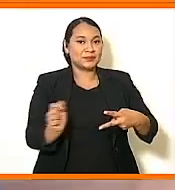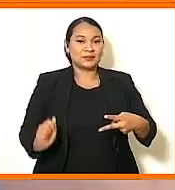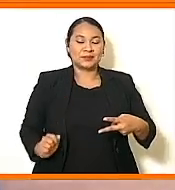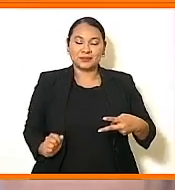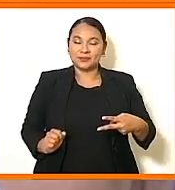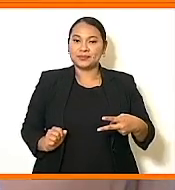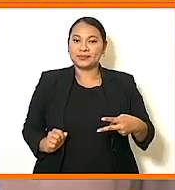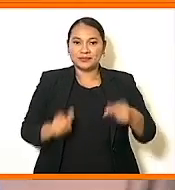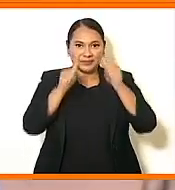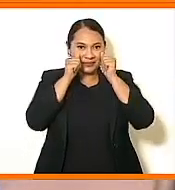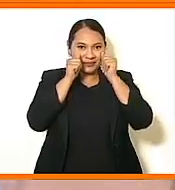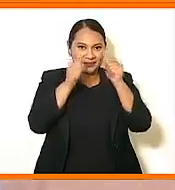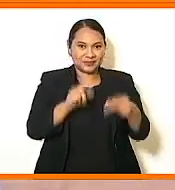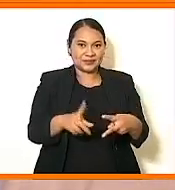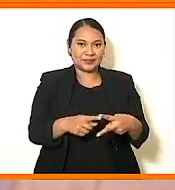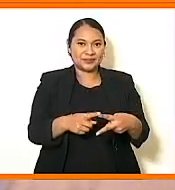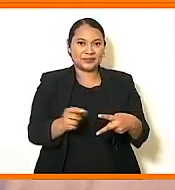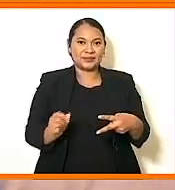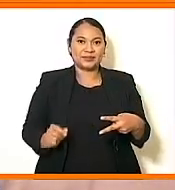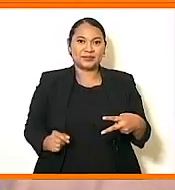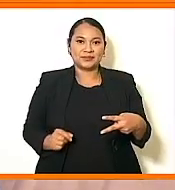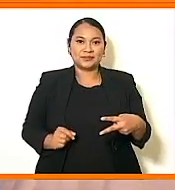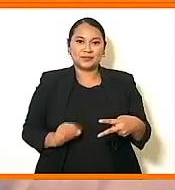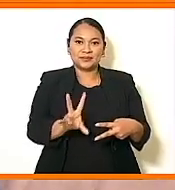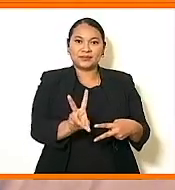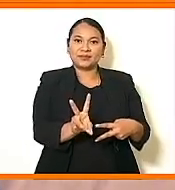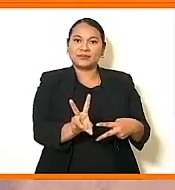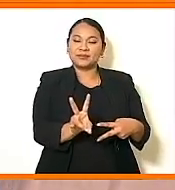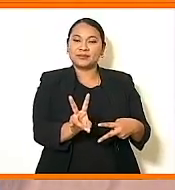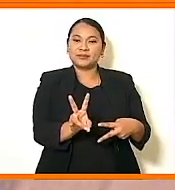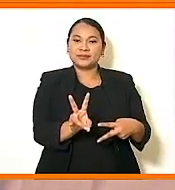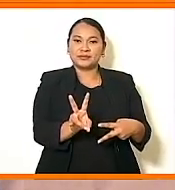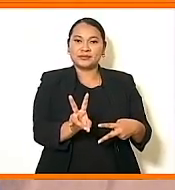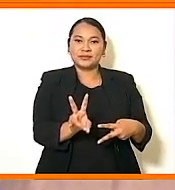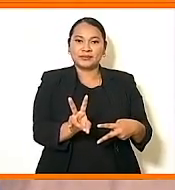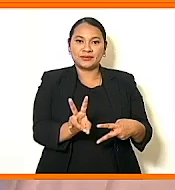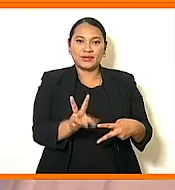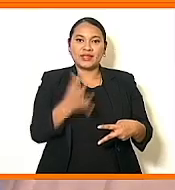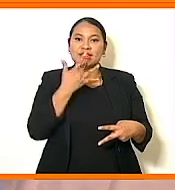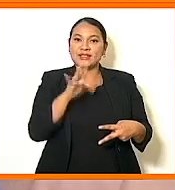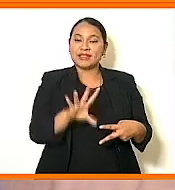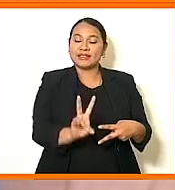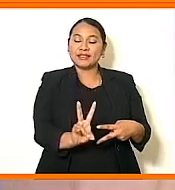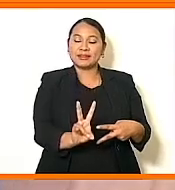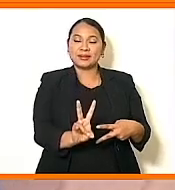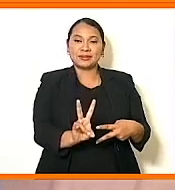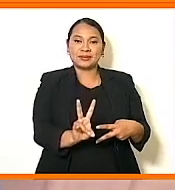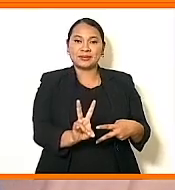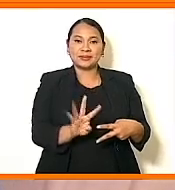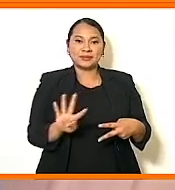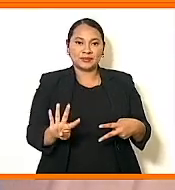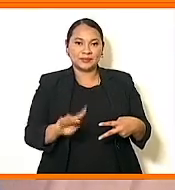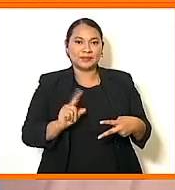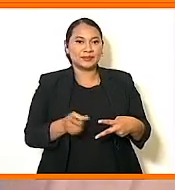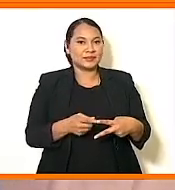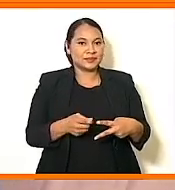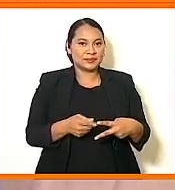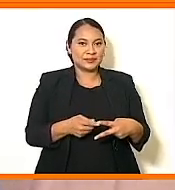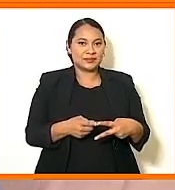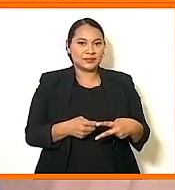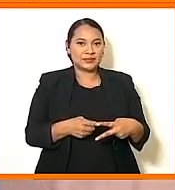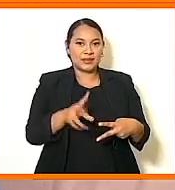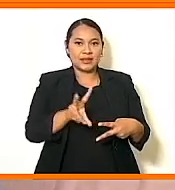es, atentos, porque este es el 7, segundo dígito, suerte. Este es el 4, primer número ganador es